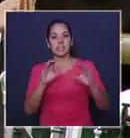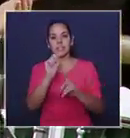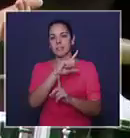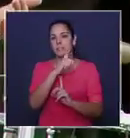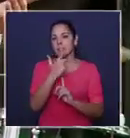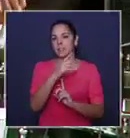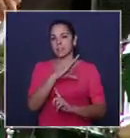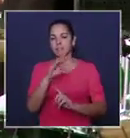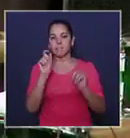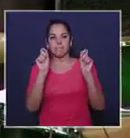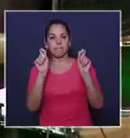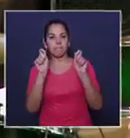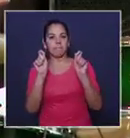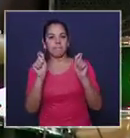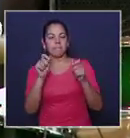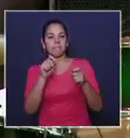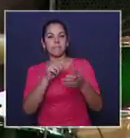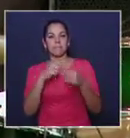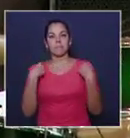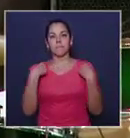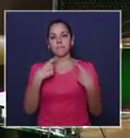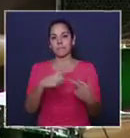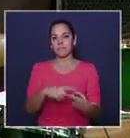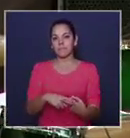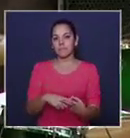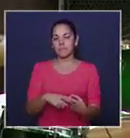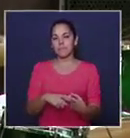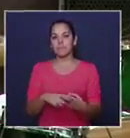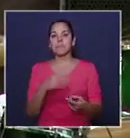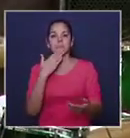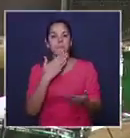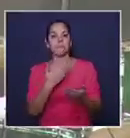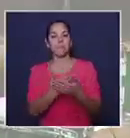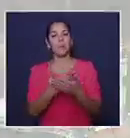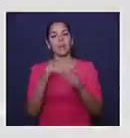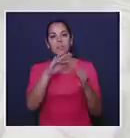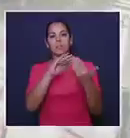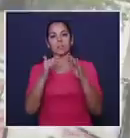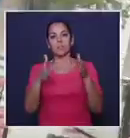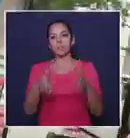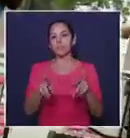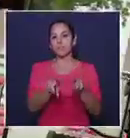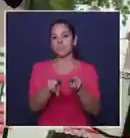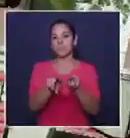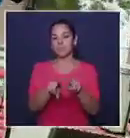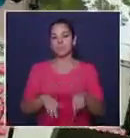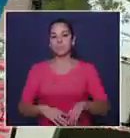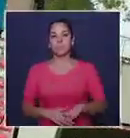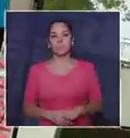sociales, en español, que además salgan siendo buenos ciudadanos.